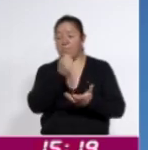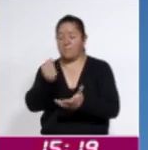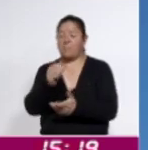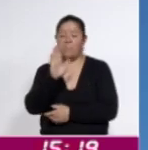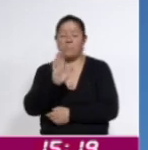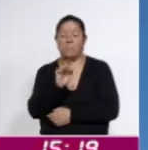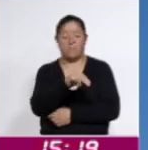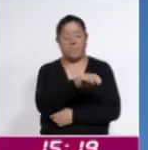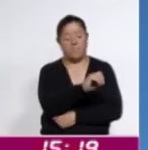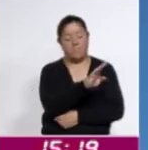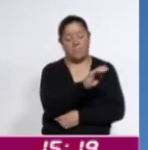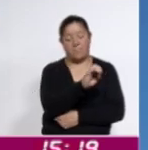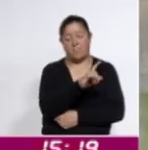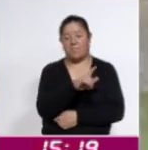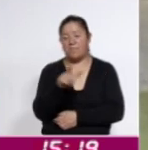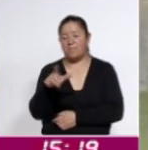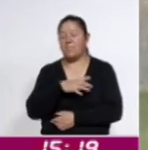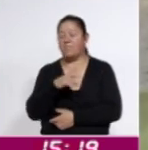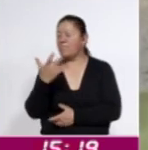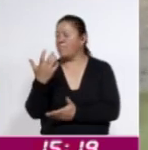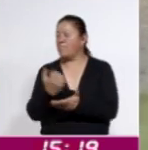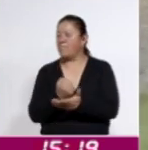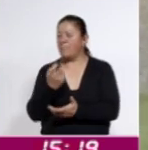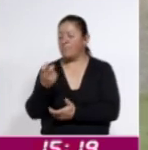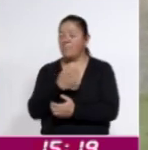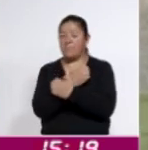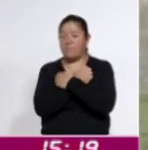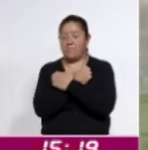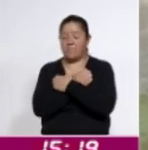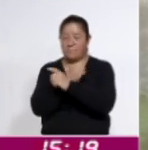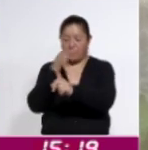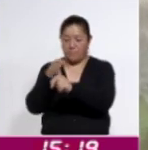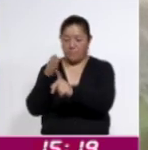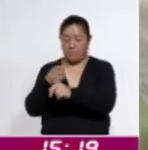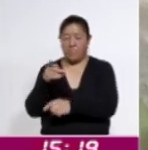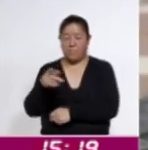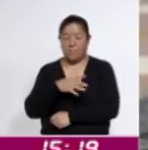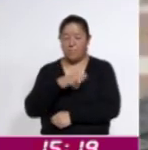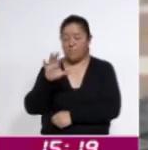fue electa entre 11.000 jóvenes de más de 170 países del mundo.